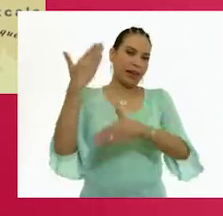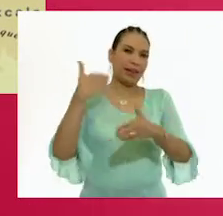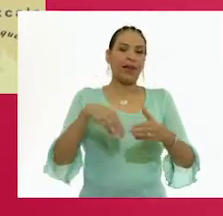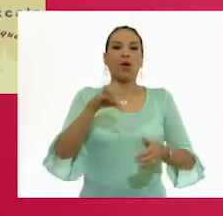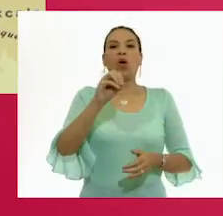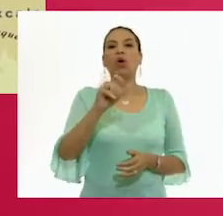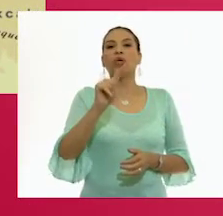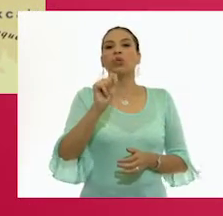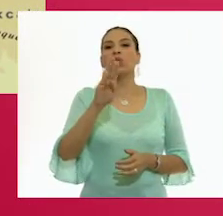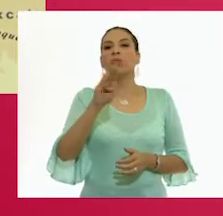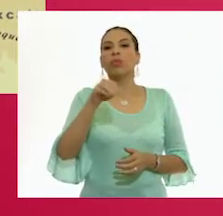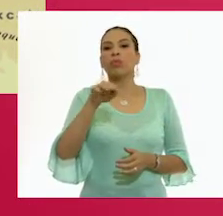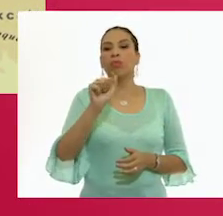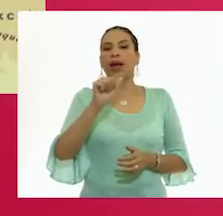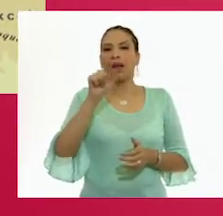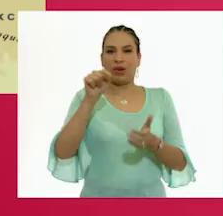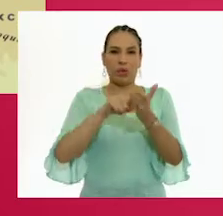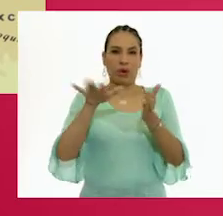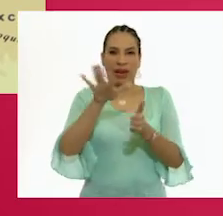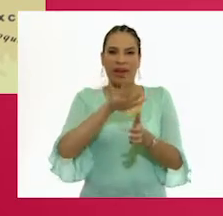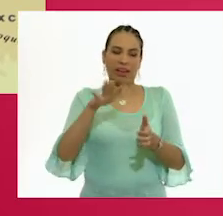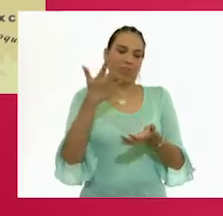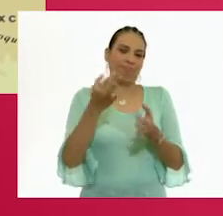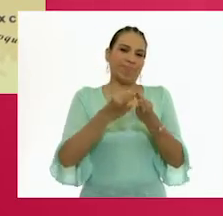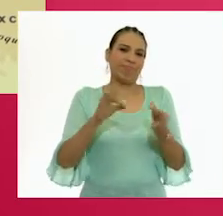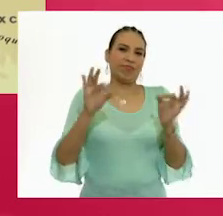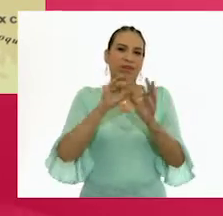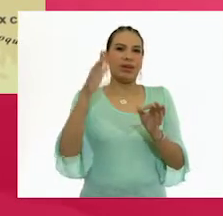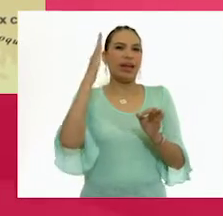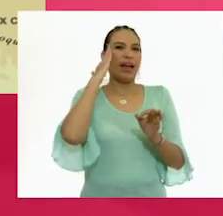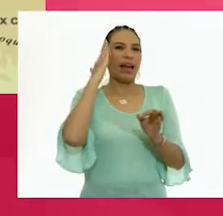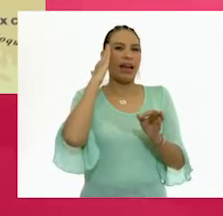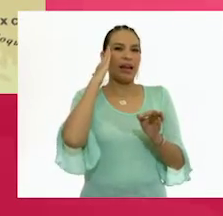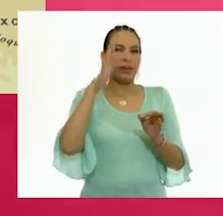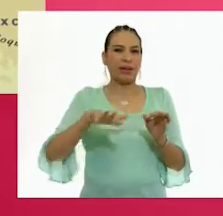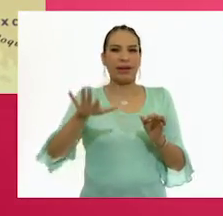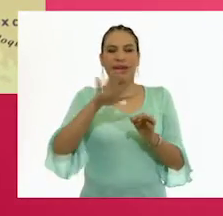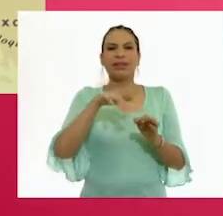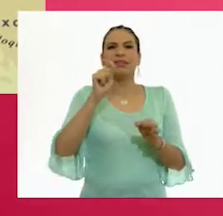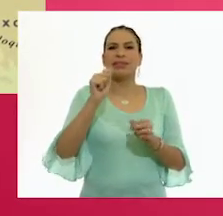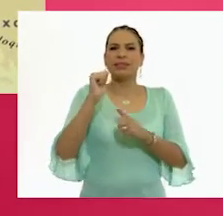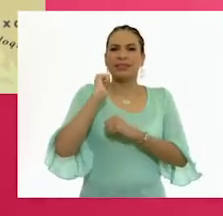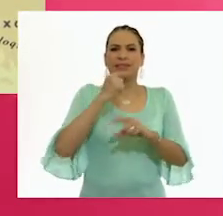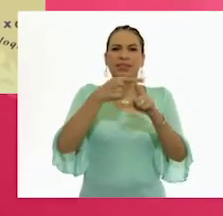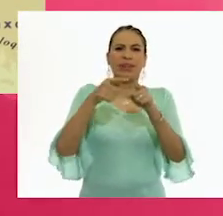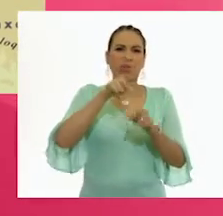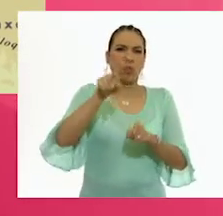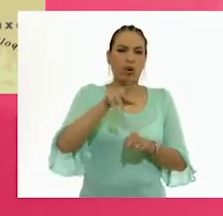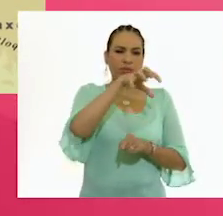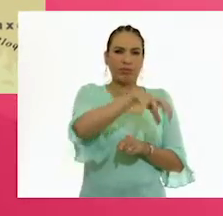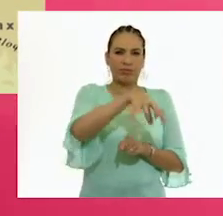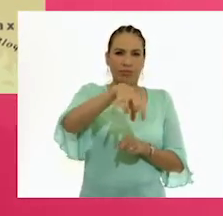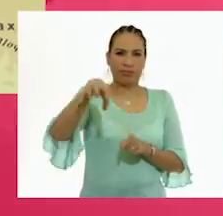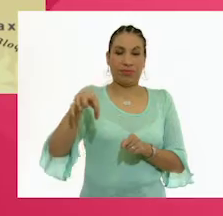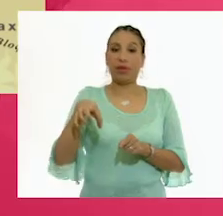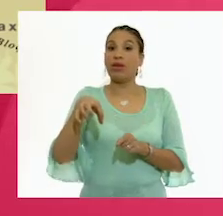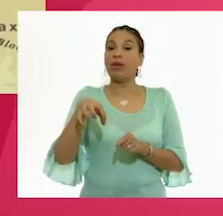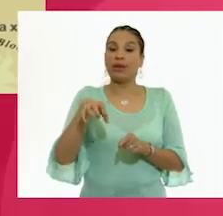Otumba era una de esas regiones. Fue una cabecera que tenía a su encomienda varios pueblos. A su